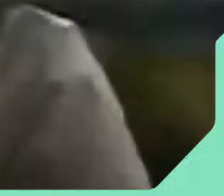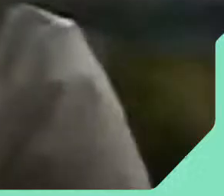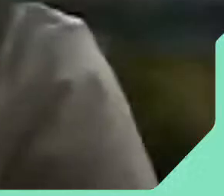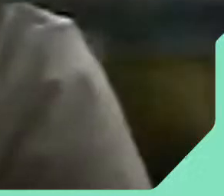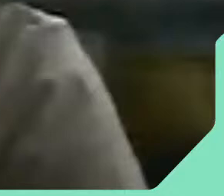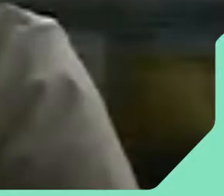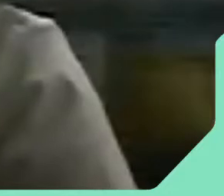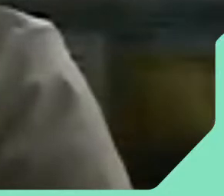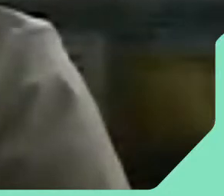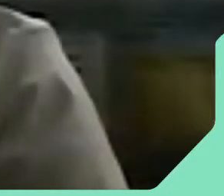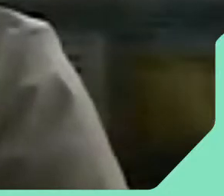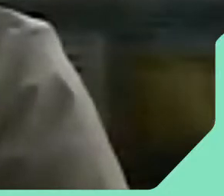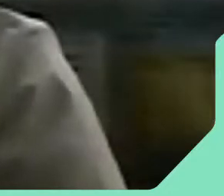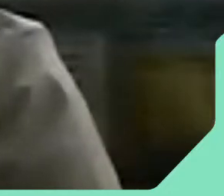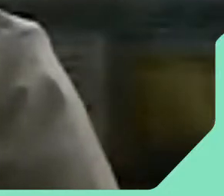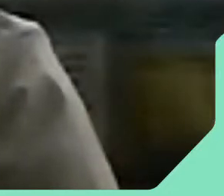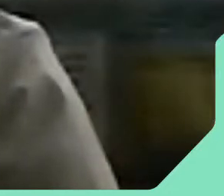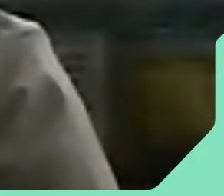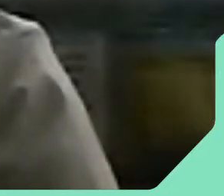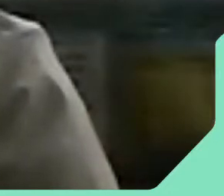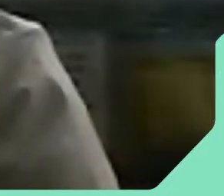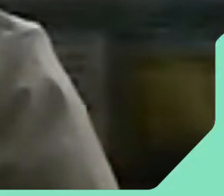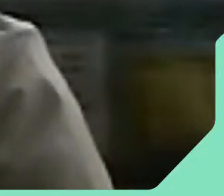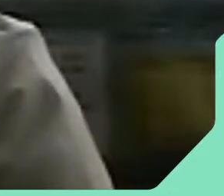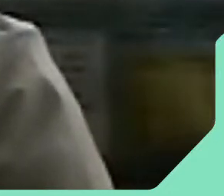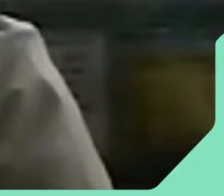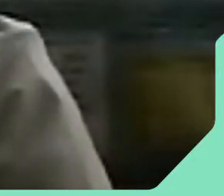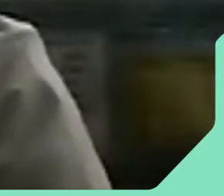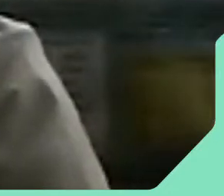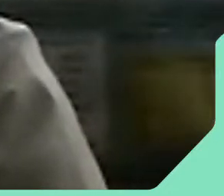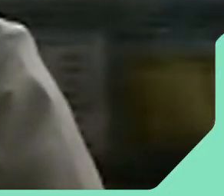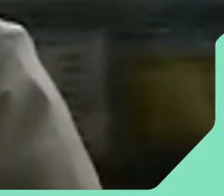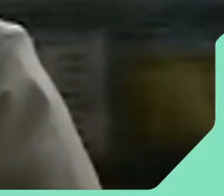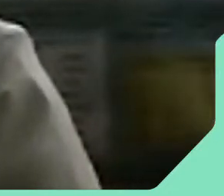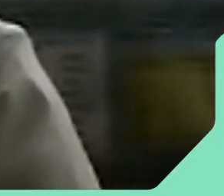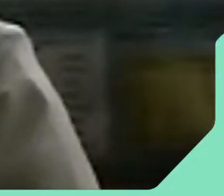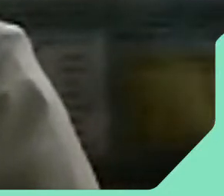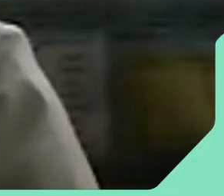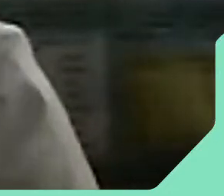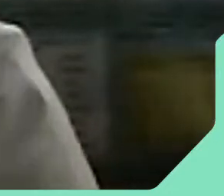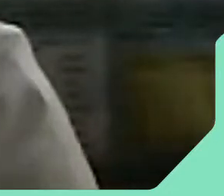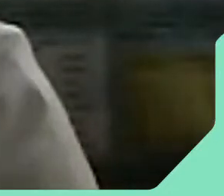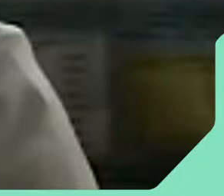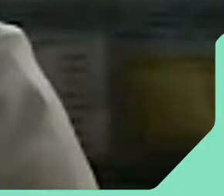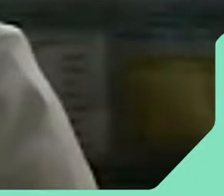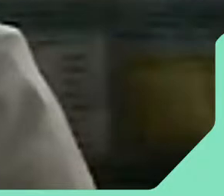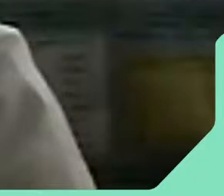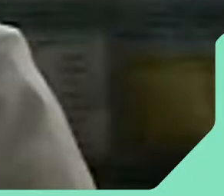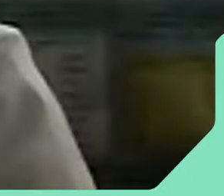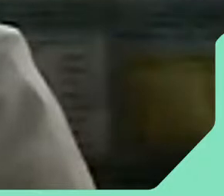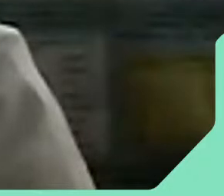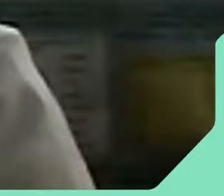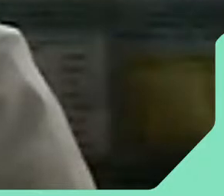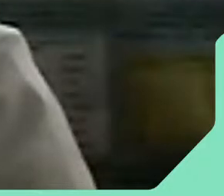Gracias, gracias, muchas gracias. Bueno, voy a pasar a presentarles